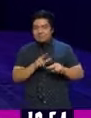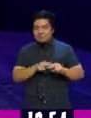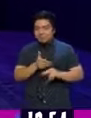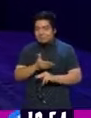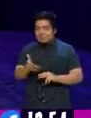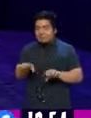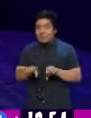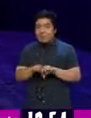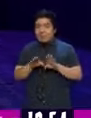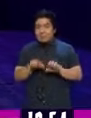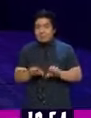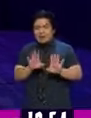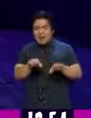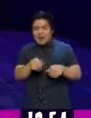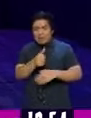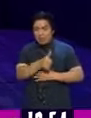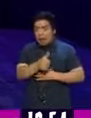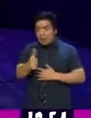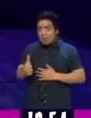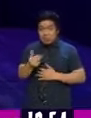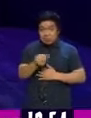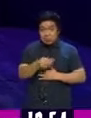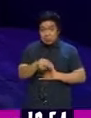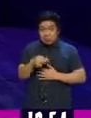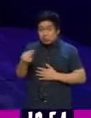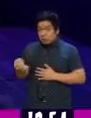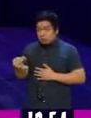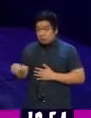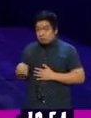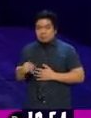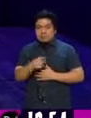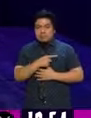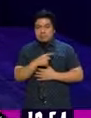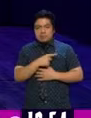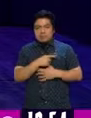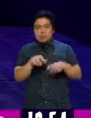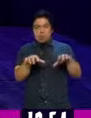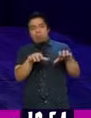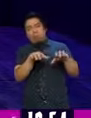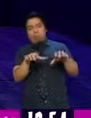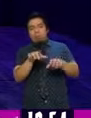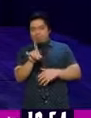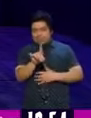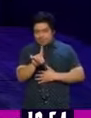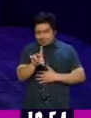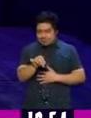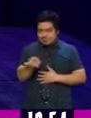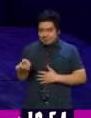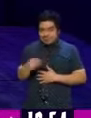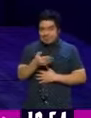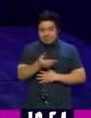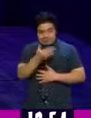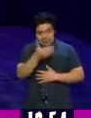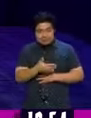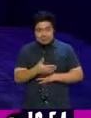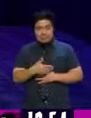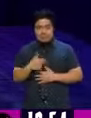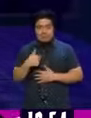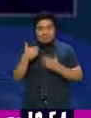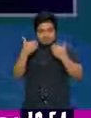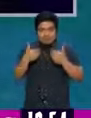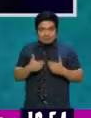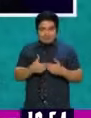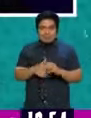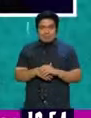Bienvenido, ¿cómo está? A ver, pero que digan cada quien su nombre, sí. Porque si no se quedan en sus nombres de ustedes mismos. Ver, este, venga, ¿usted trae el micrófono o no? Ok.